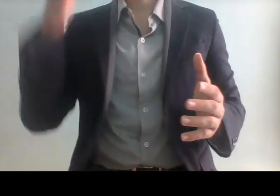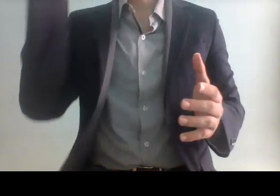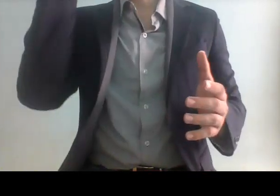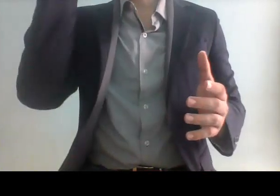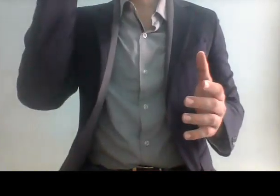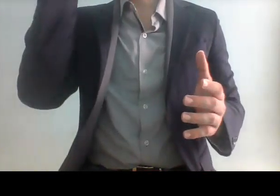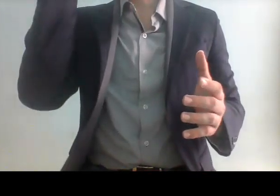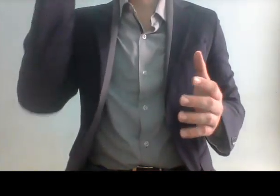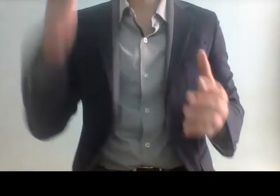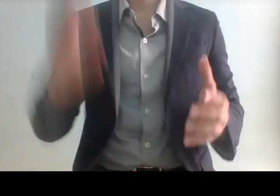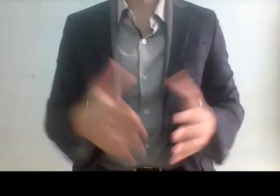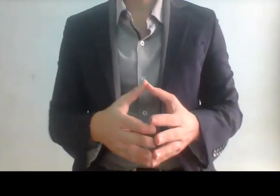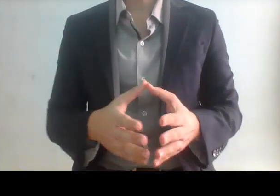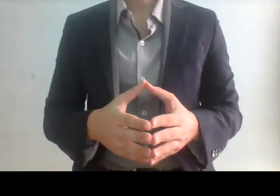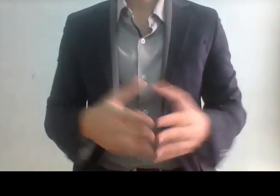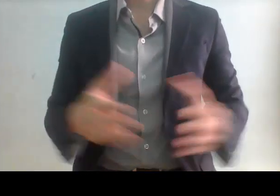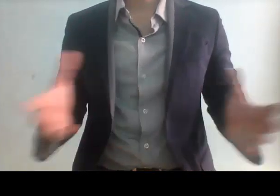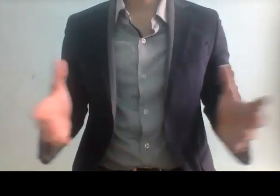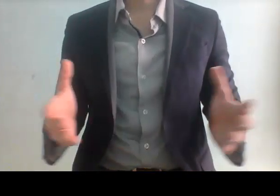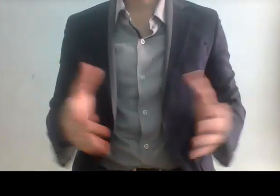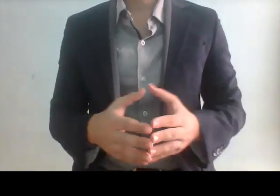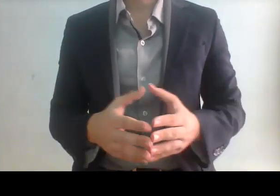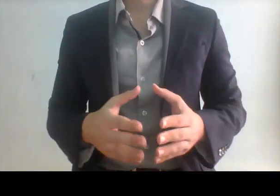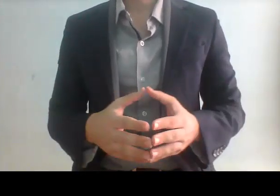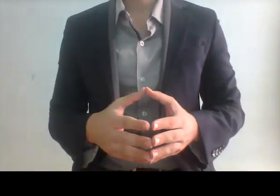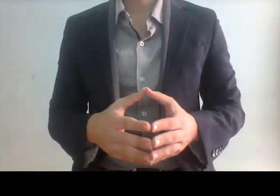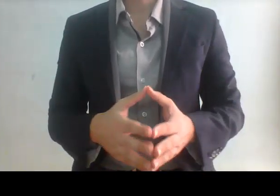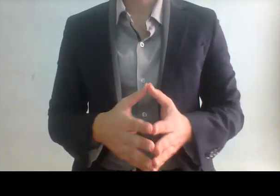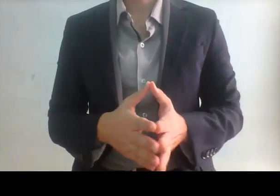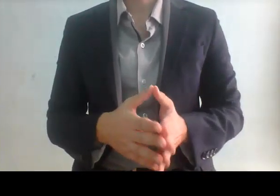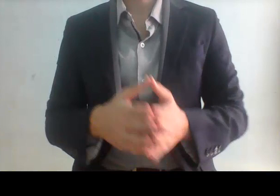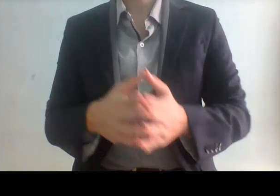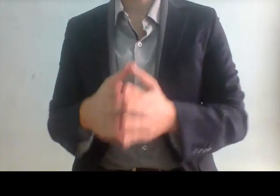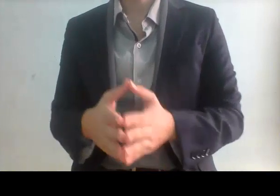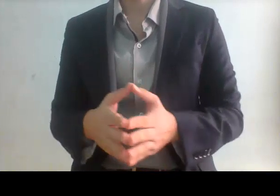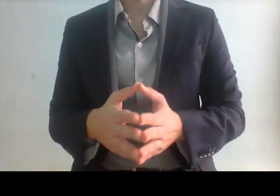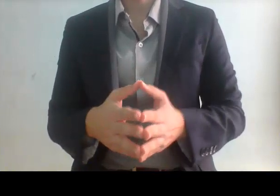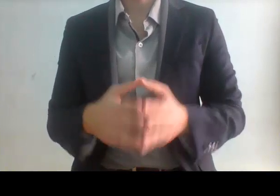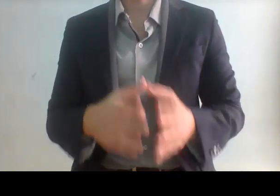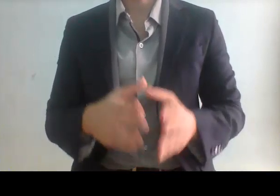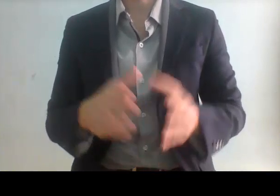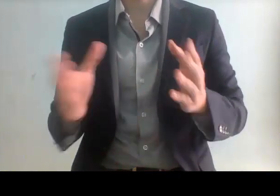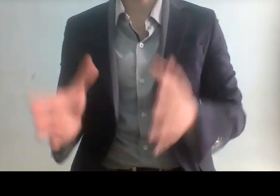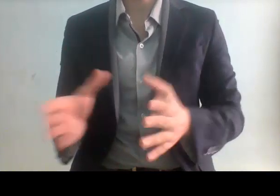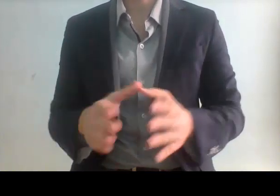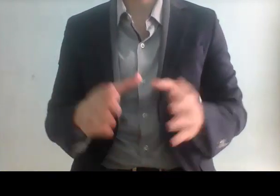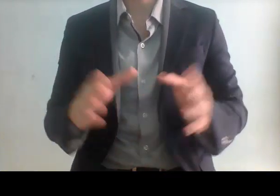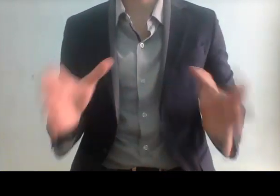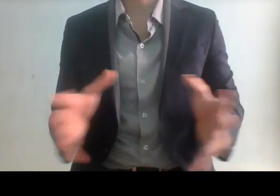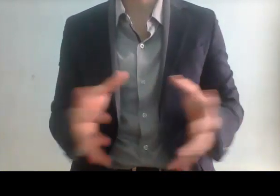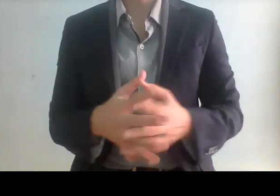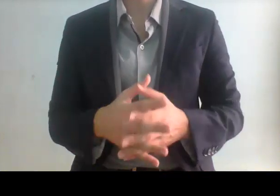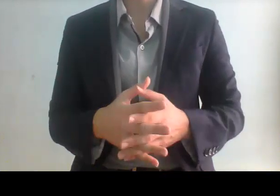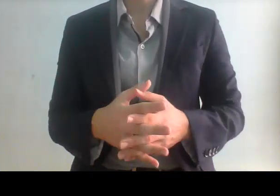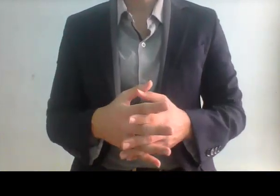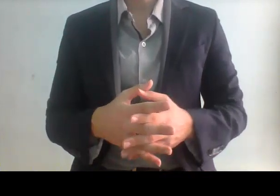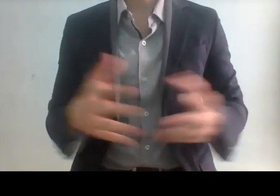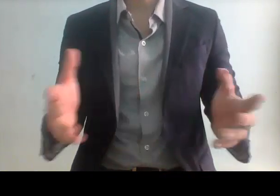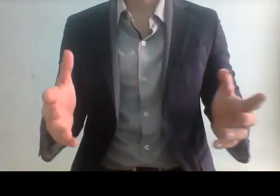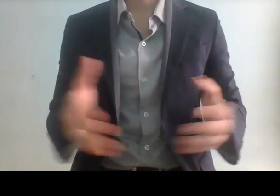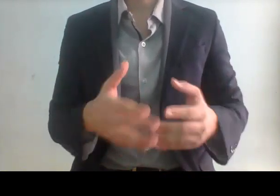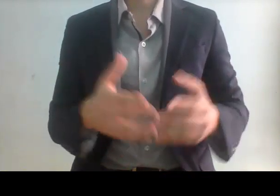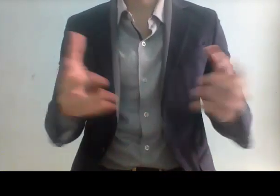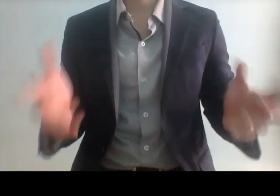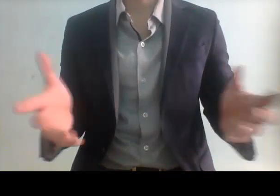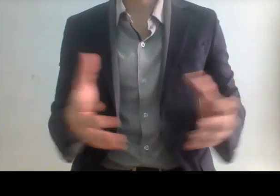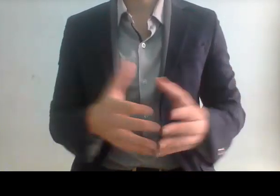cuales incluso hay una cosa muy interesante, que se menciona que existían seguros relacionados contra pandemias. Sí, o sea, se menciona que existían estos seguros, pero que la